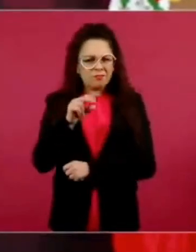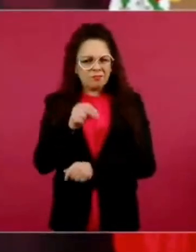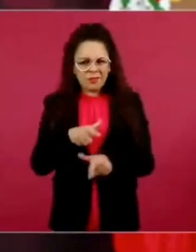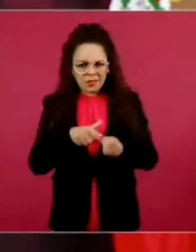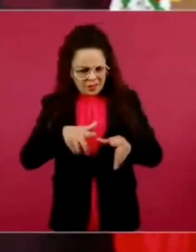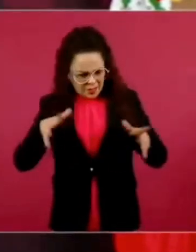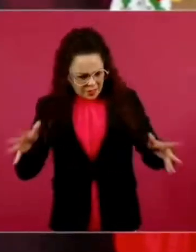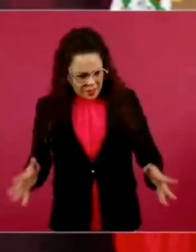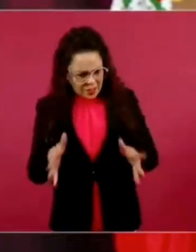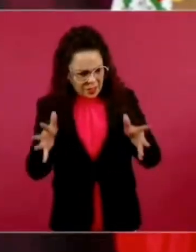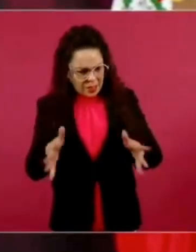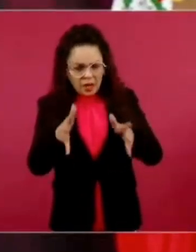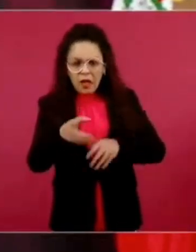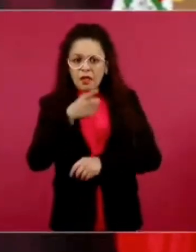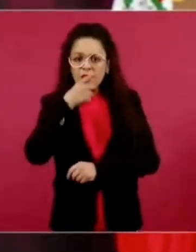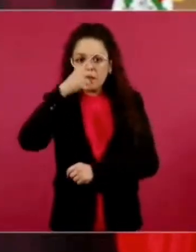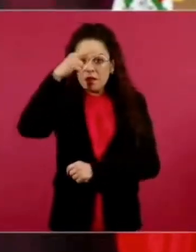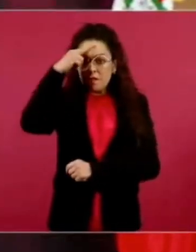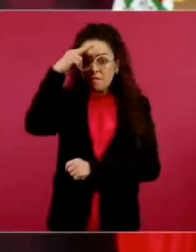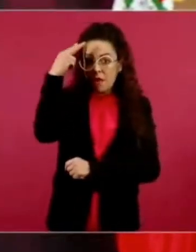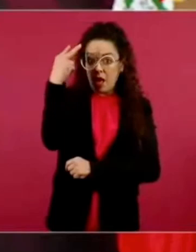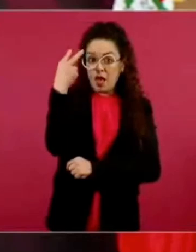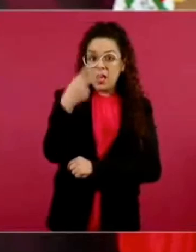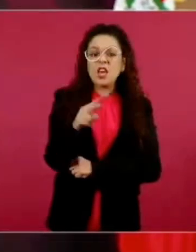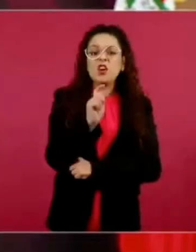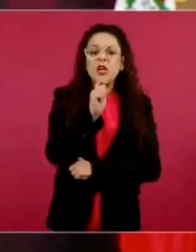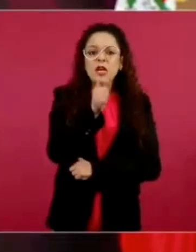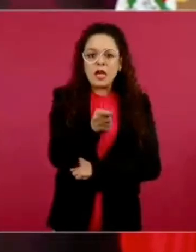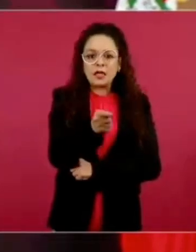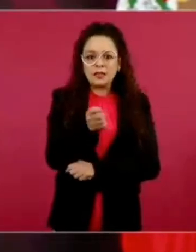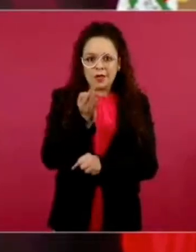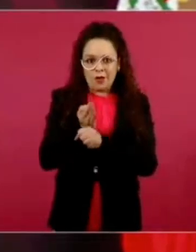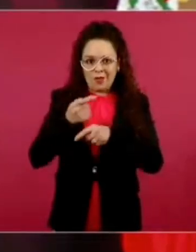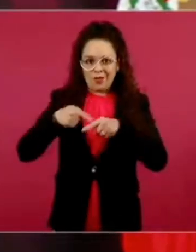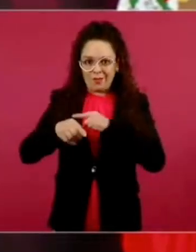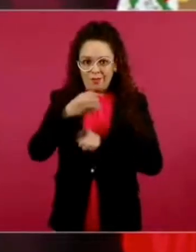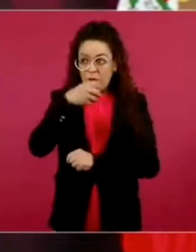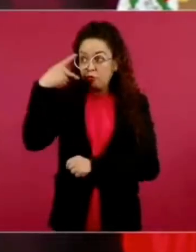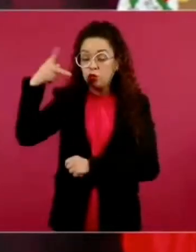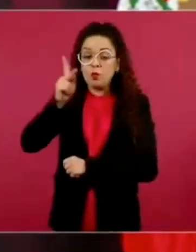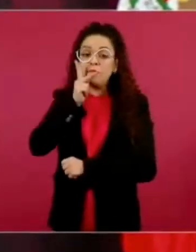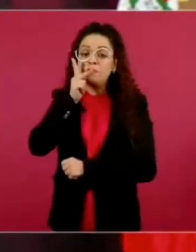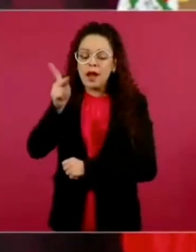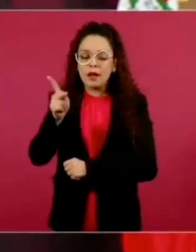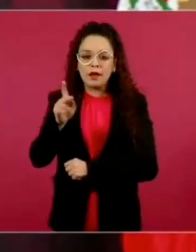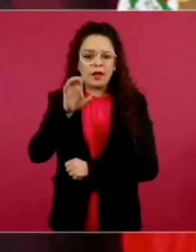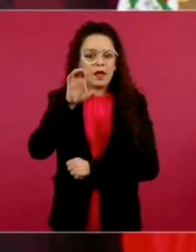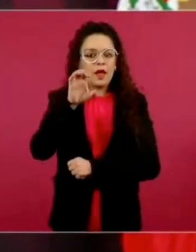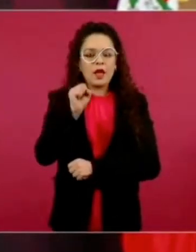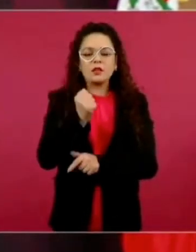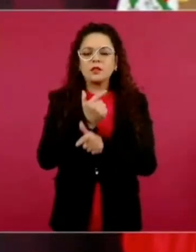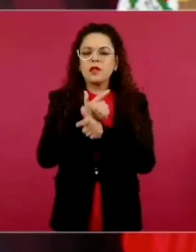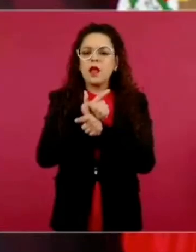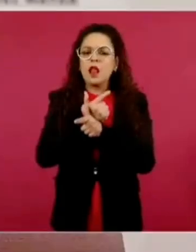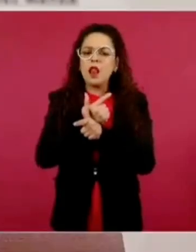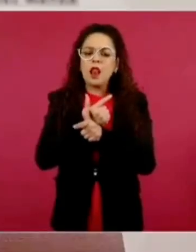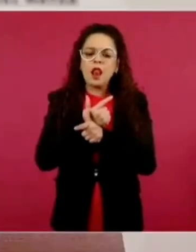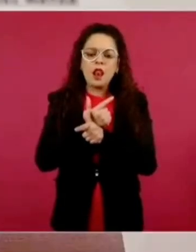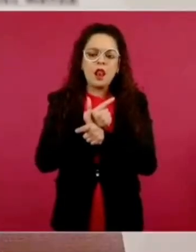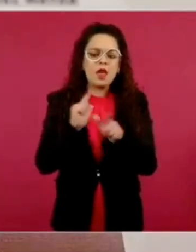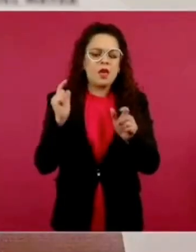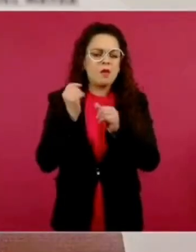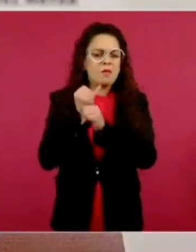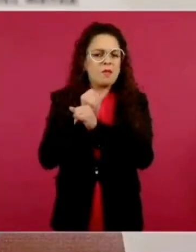era, abro comillas, tan libre, tan soberano,